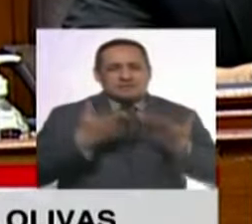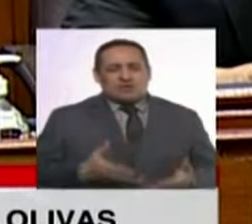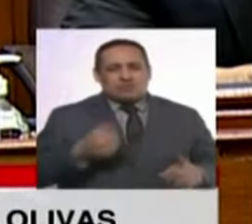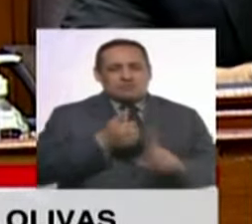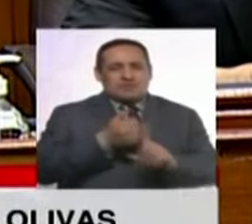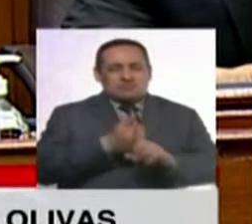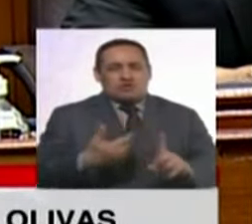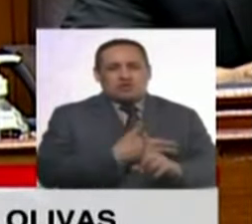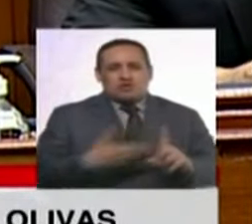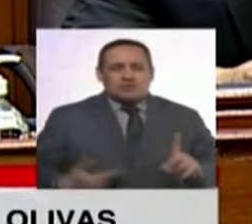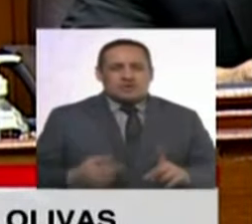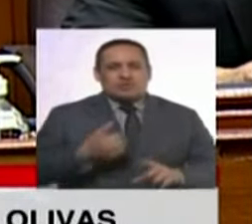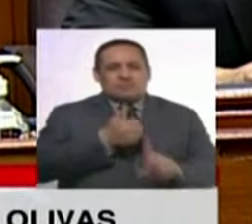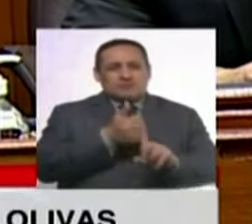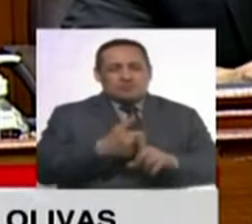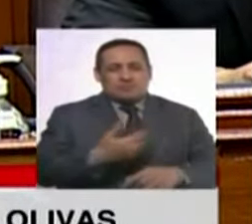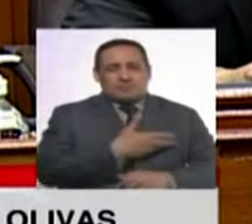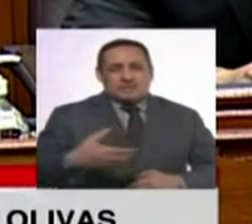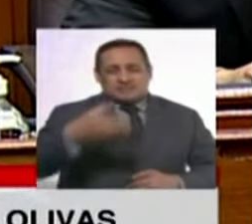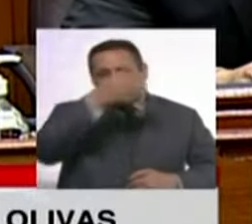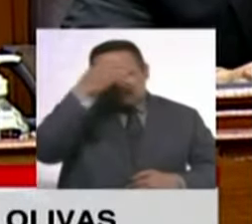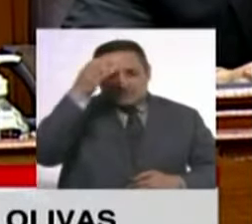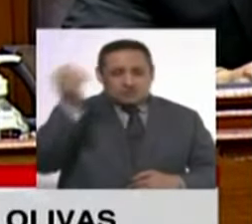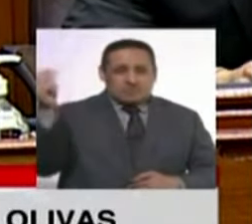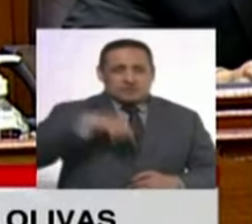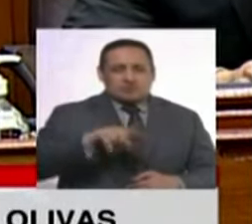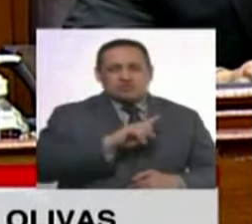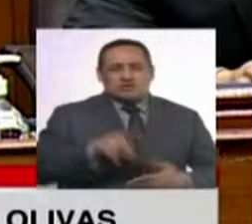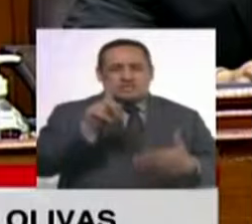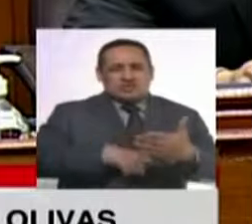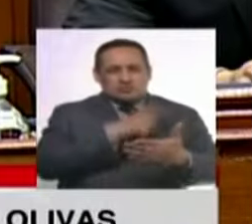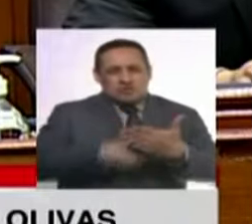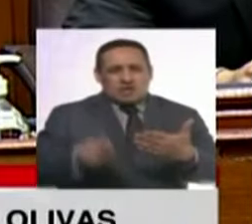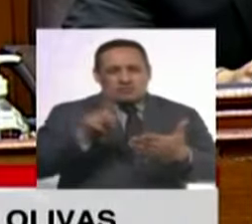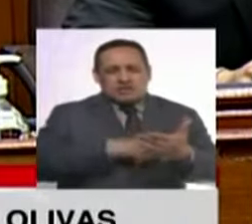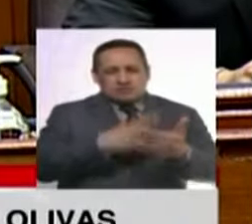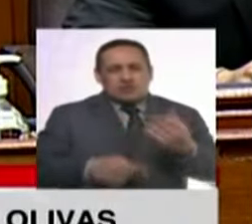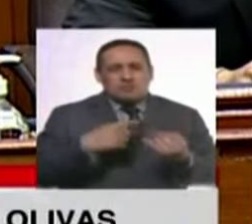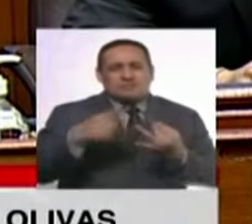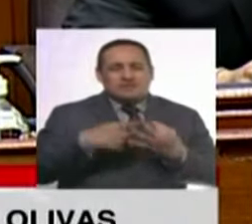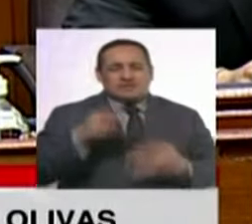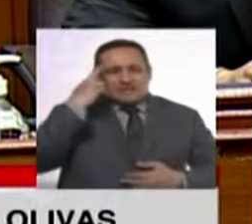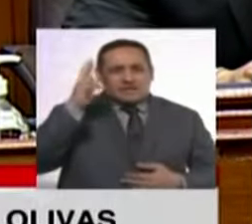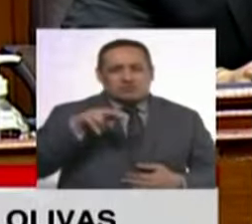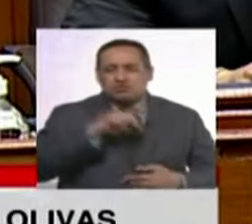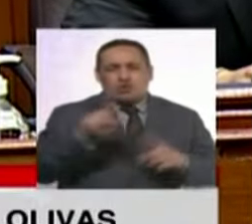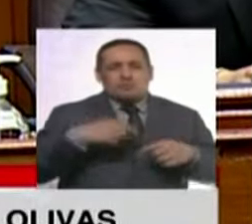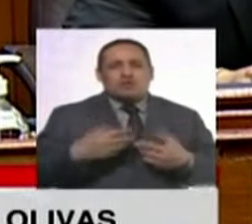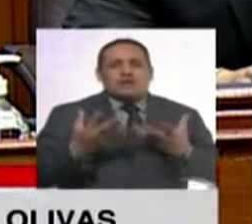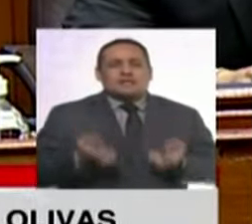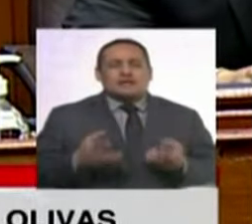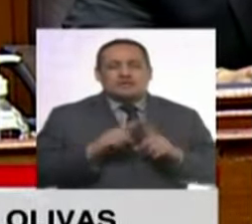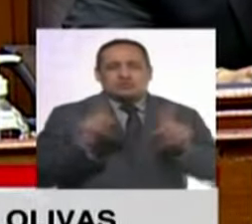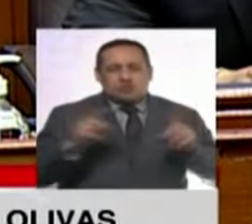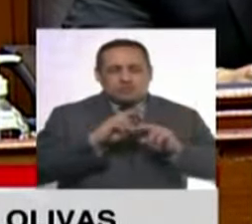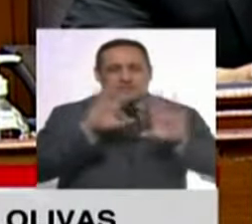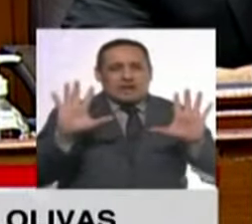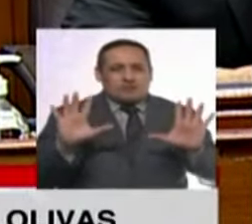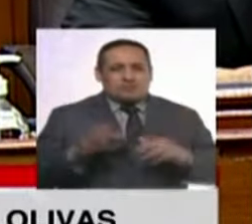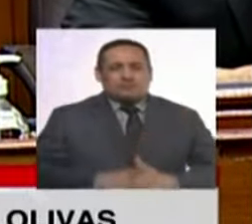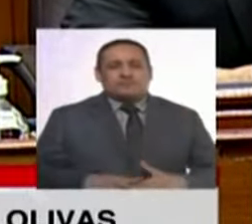gobierno por el mismo presidente y si acá en el congreso se han censurado se han censurado con motivos No por gusto eso que quede claro